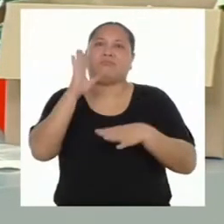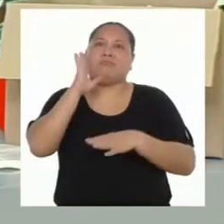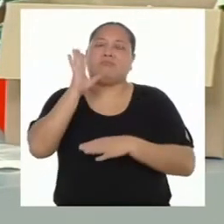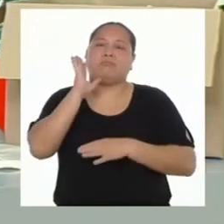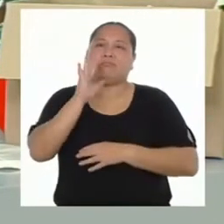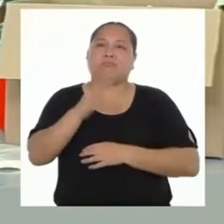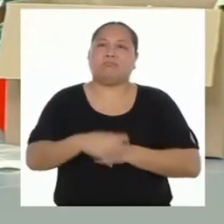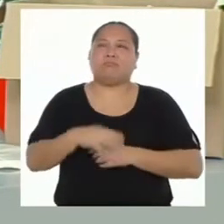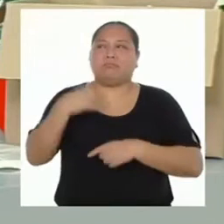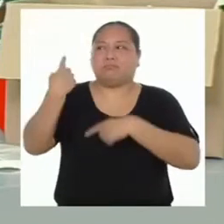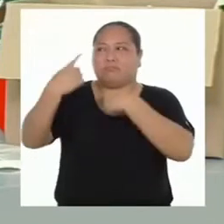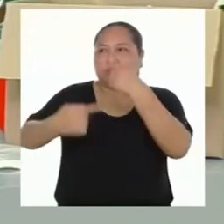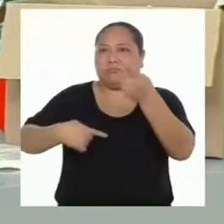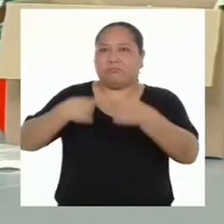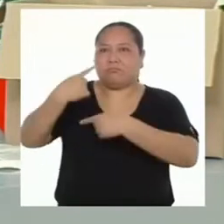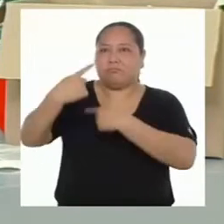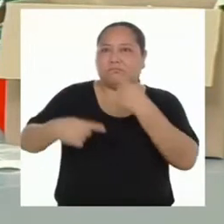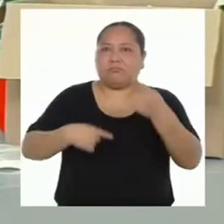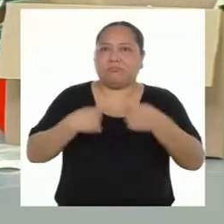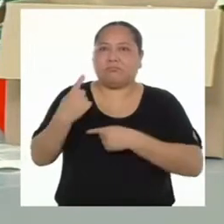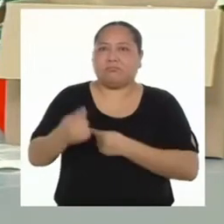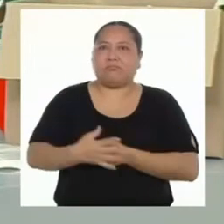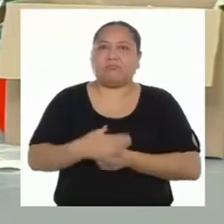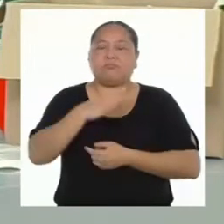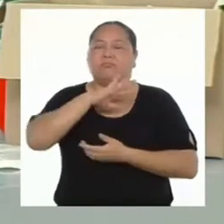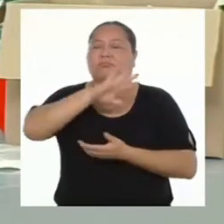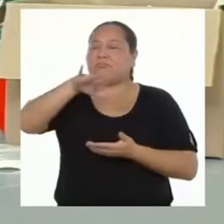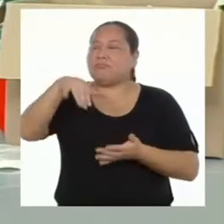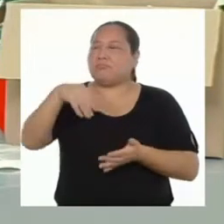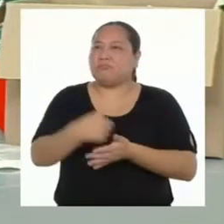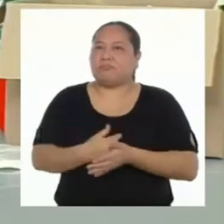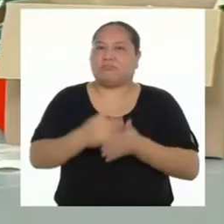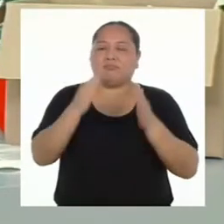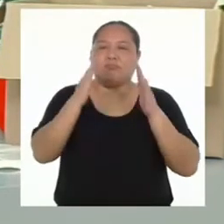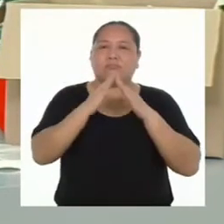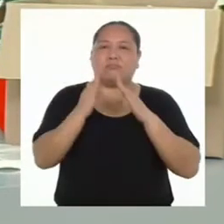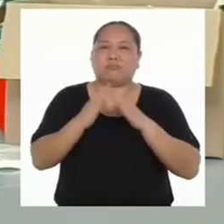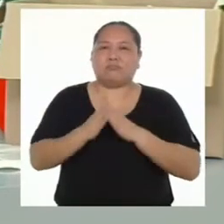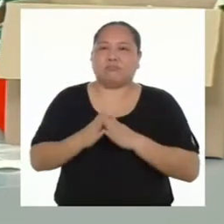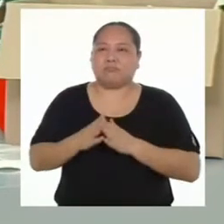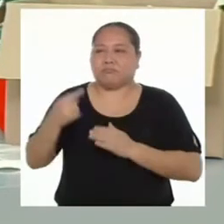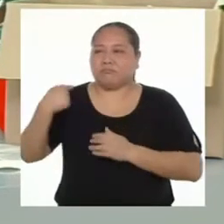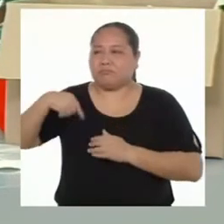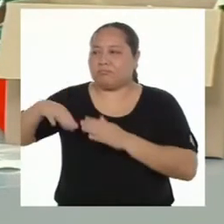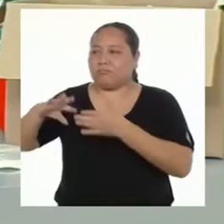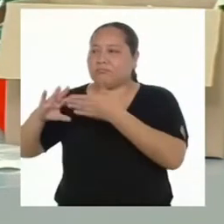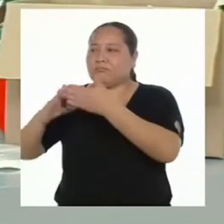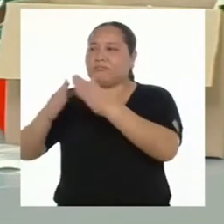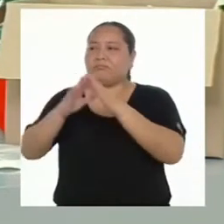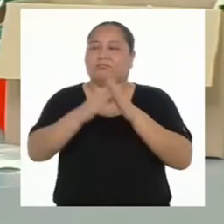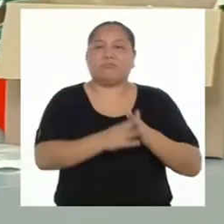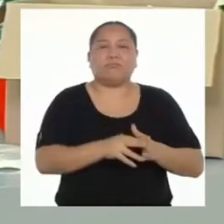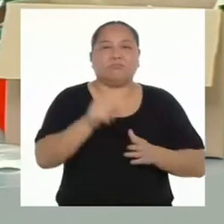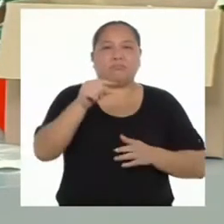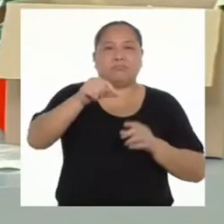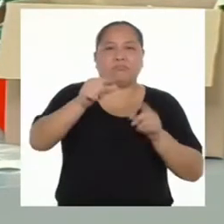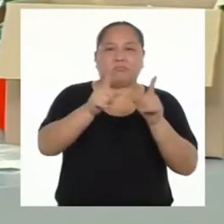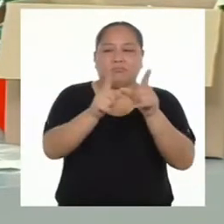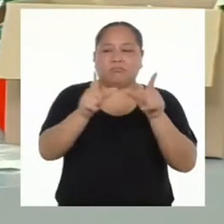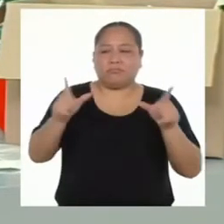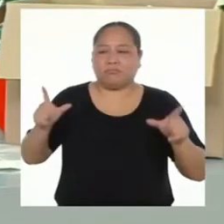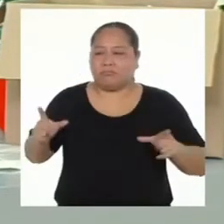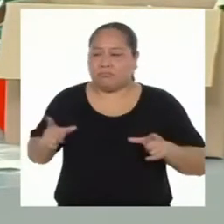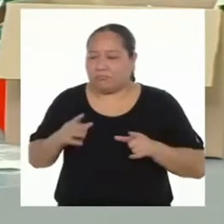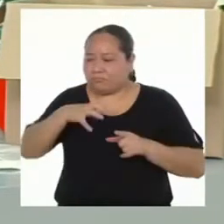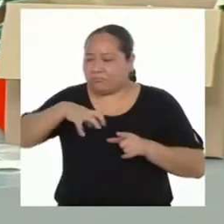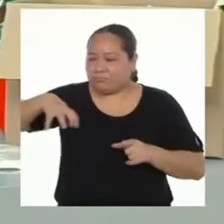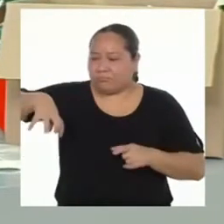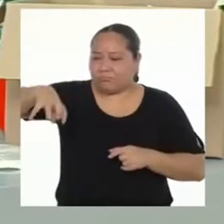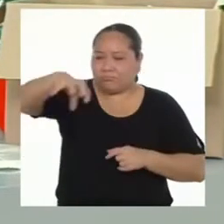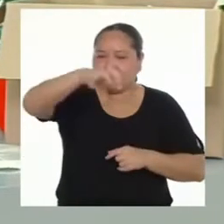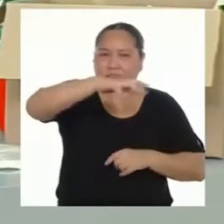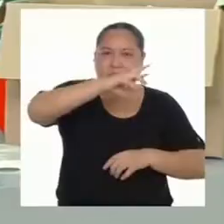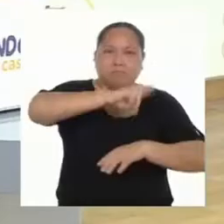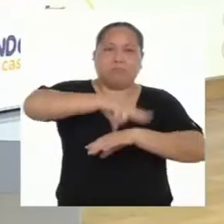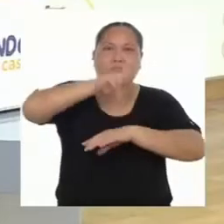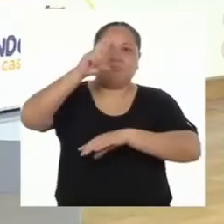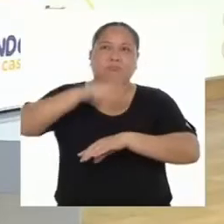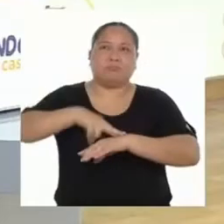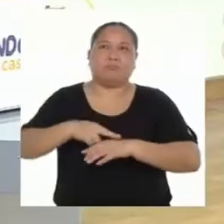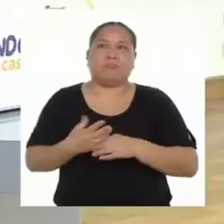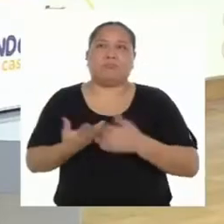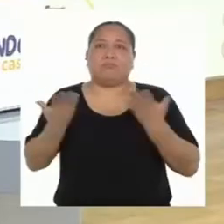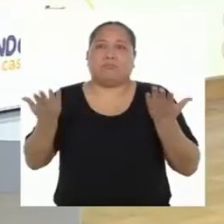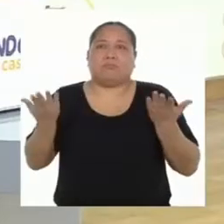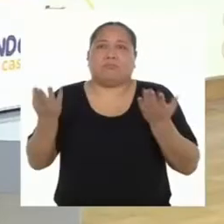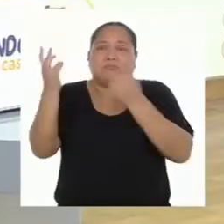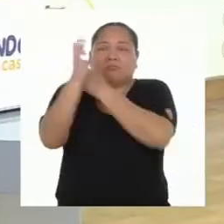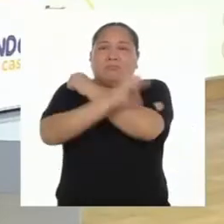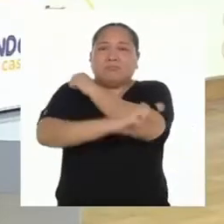se produce día a día en todos los hogares, en nuestra comunidad, en la ciudad, en nuestra región,